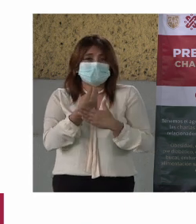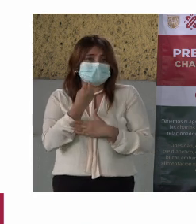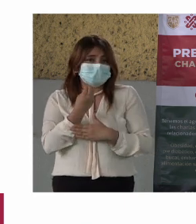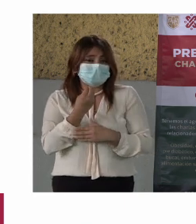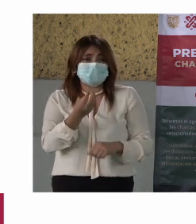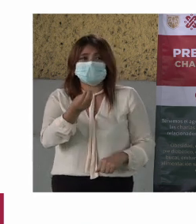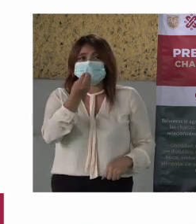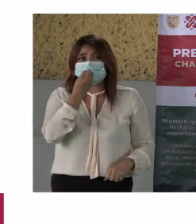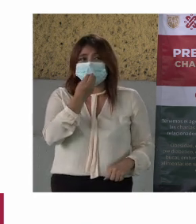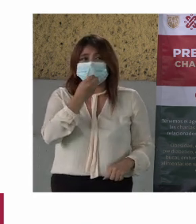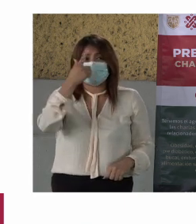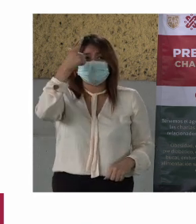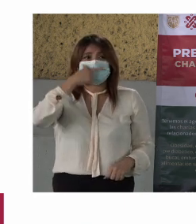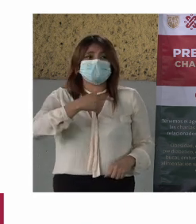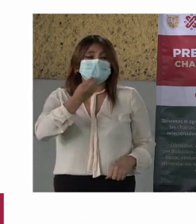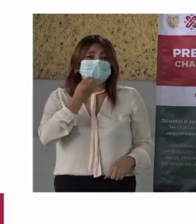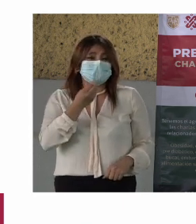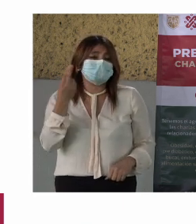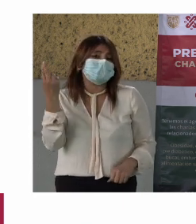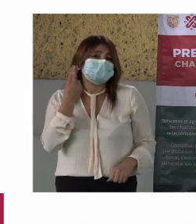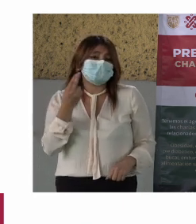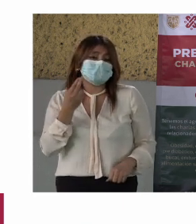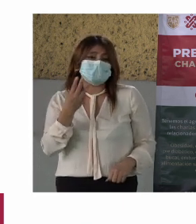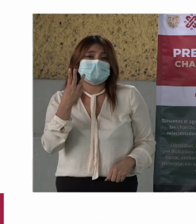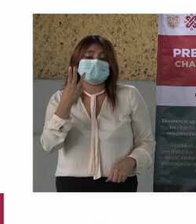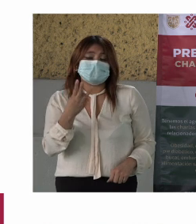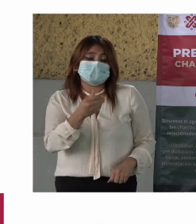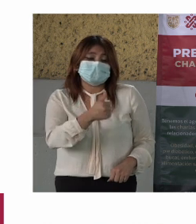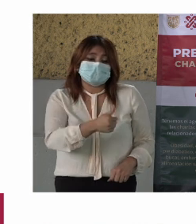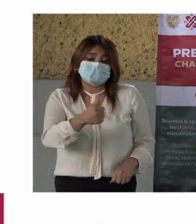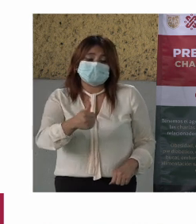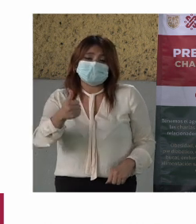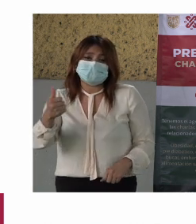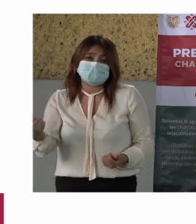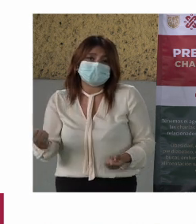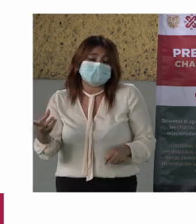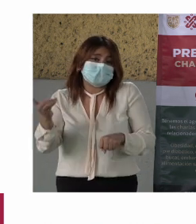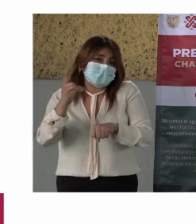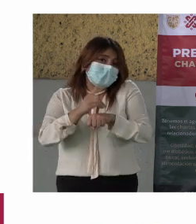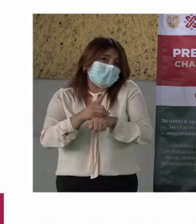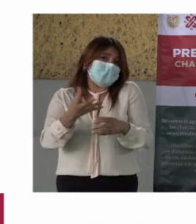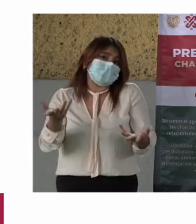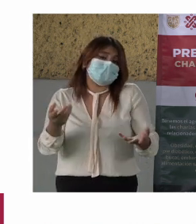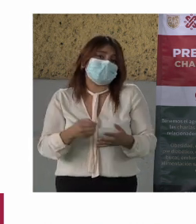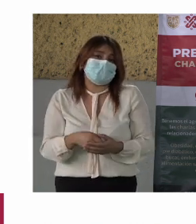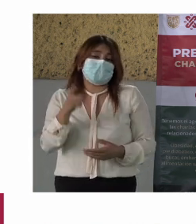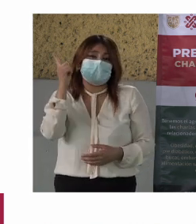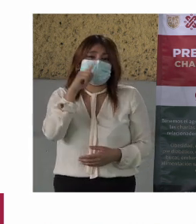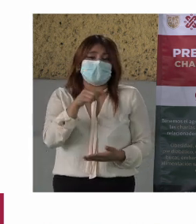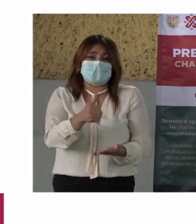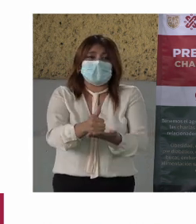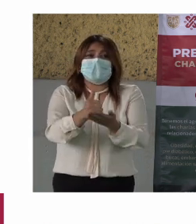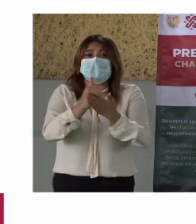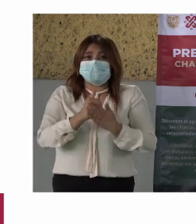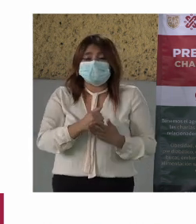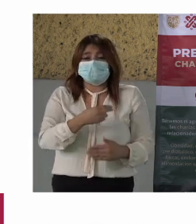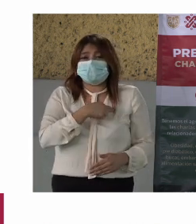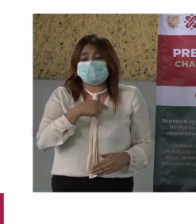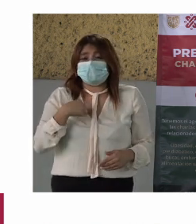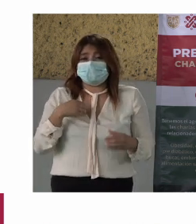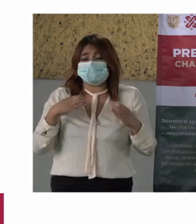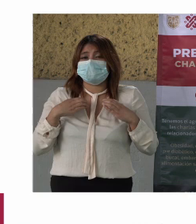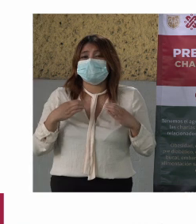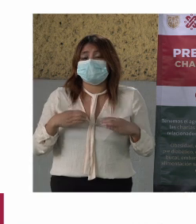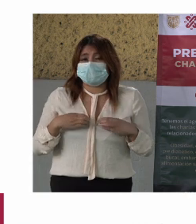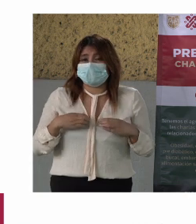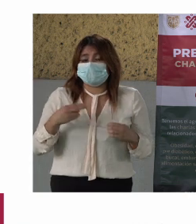cenamos. Entonces, por eso es que vamos a requerir 3 aplicaciones al día para ayudar a nuestro páncreas que parece que funciona